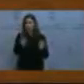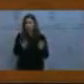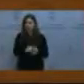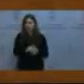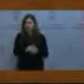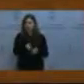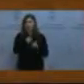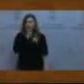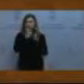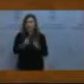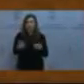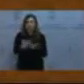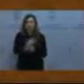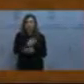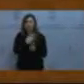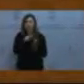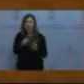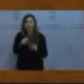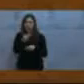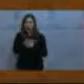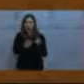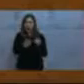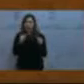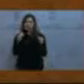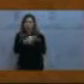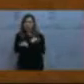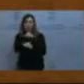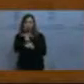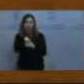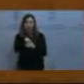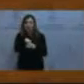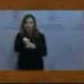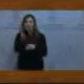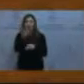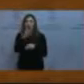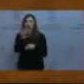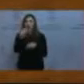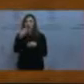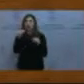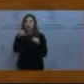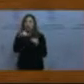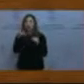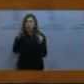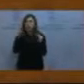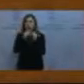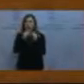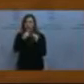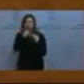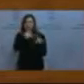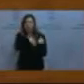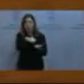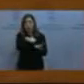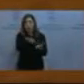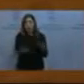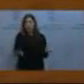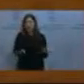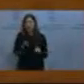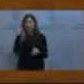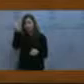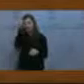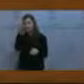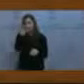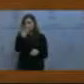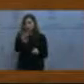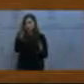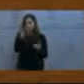lo comparten sin contumido, o bien si lo comparten lo guardan en un cajón. Y eso nos parece poco serio. Yo no le voy a decir, porque no es así,